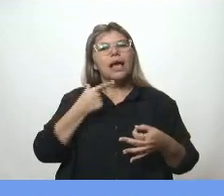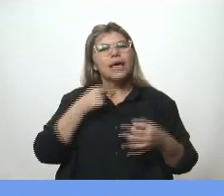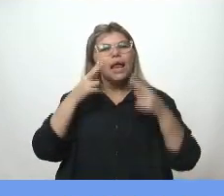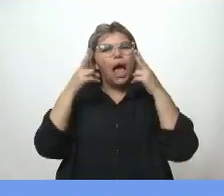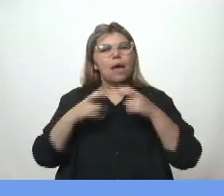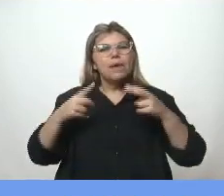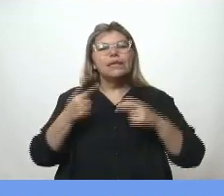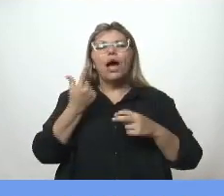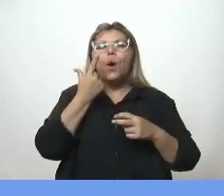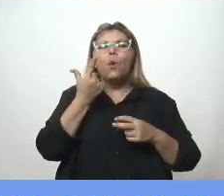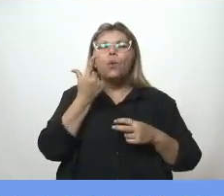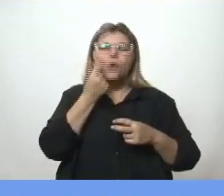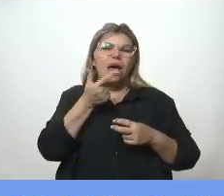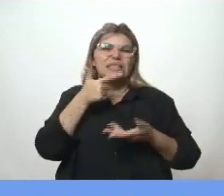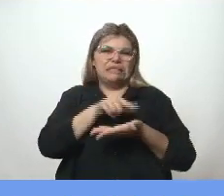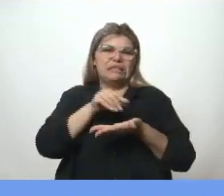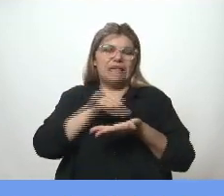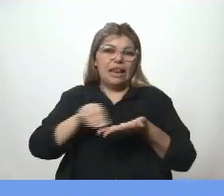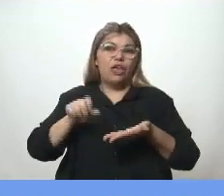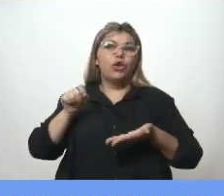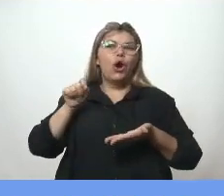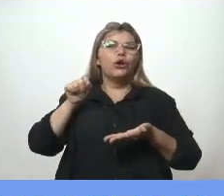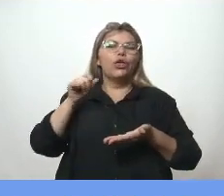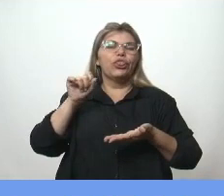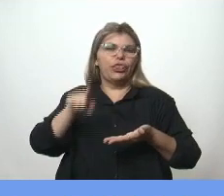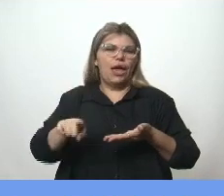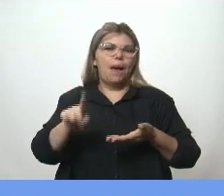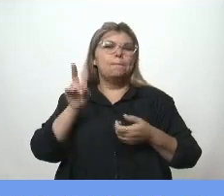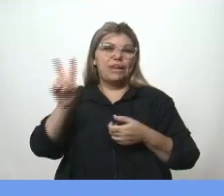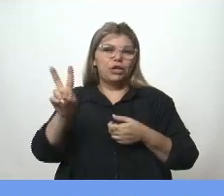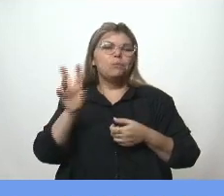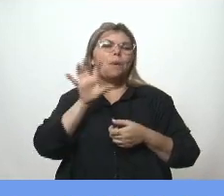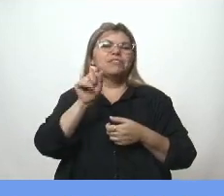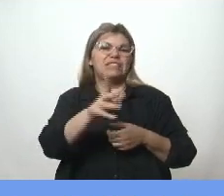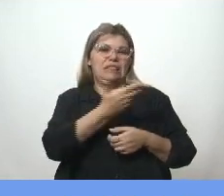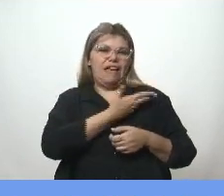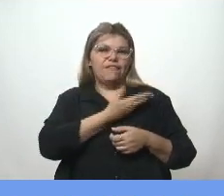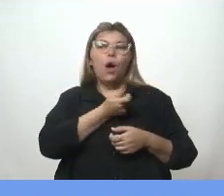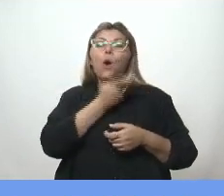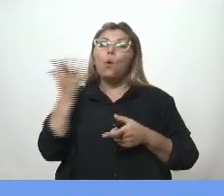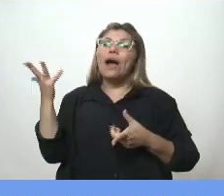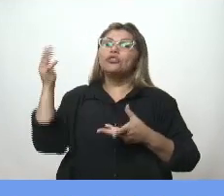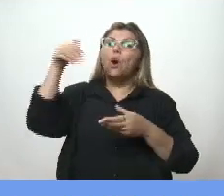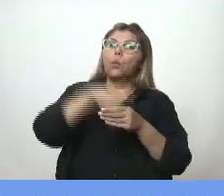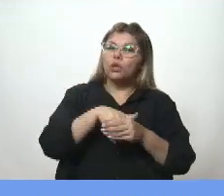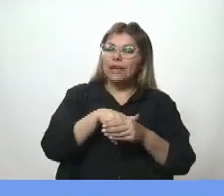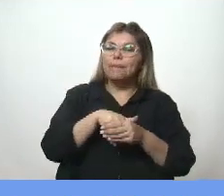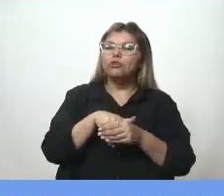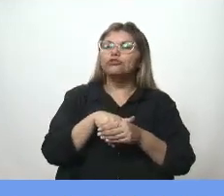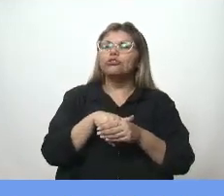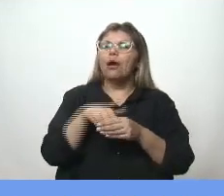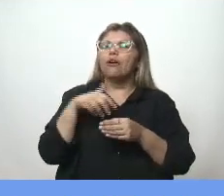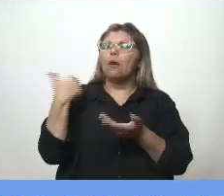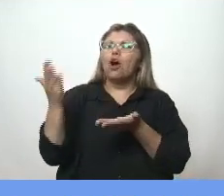del peronismo en la provincia de Santa Fe sabe Cuántos votamos el desafuero cuatro senadores